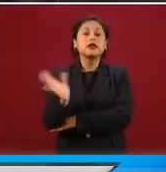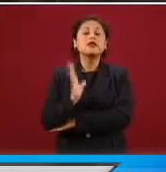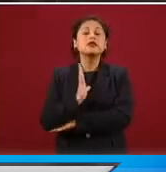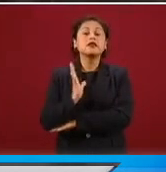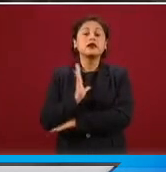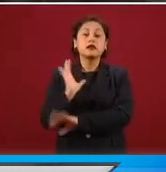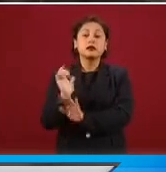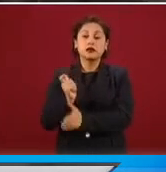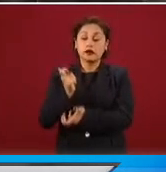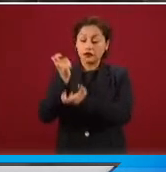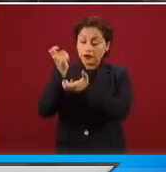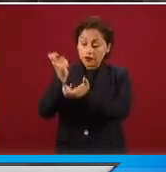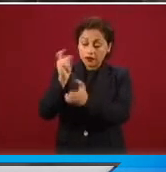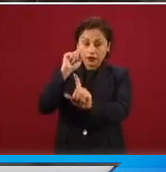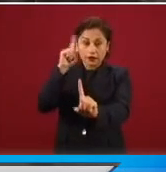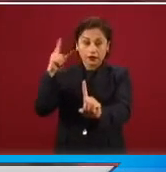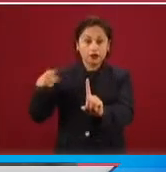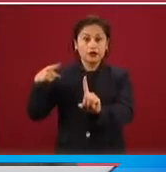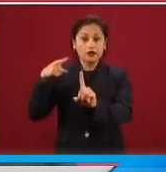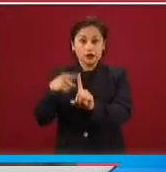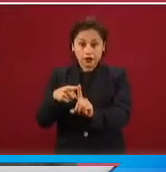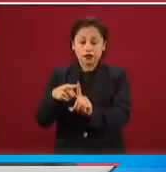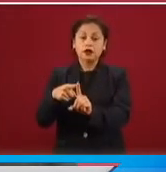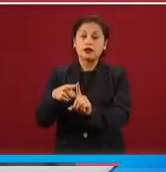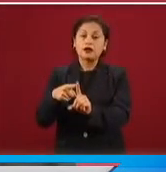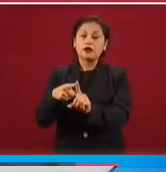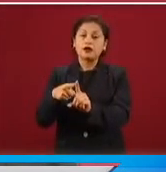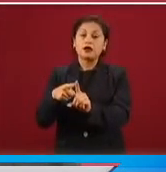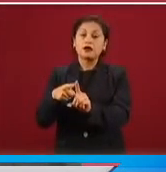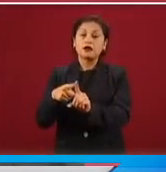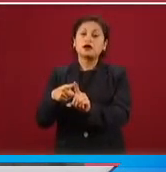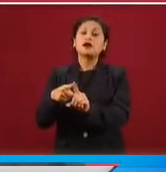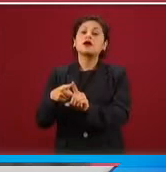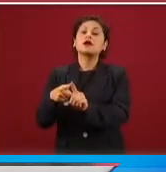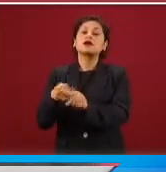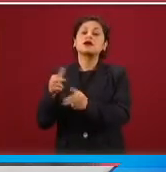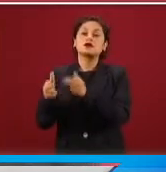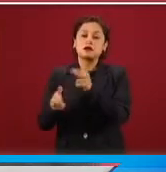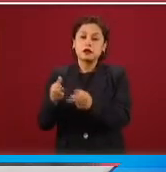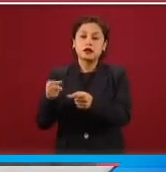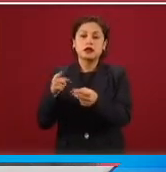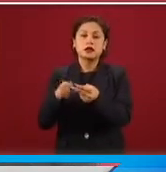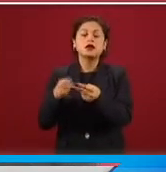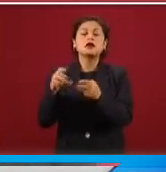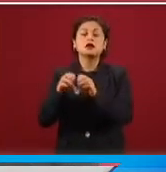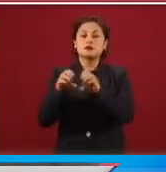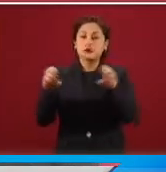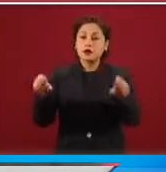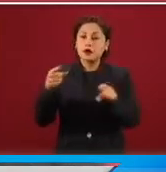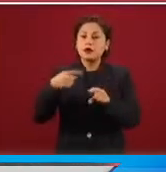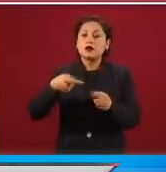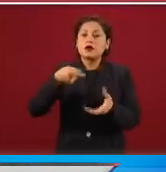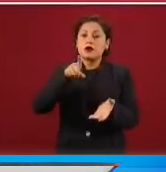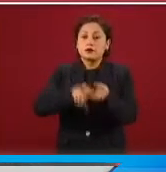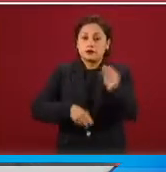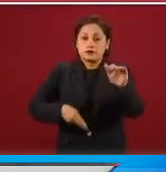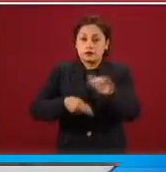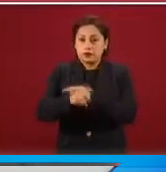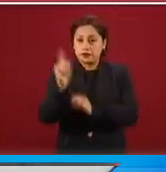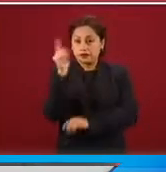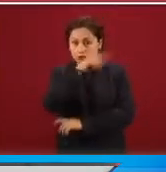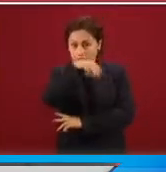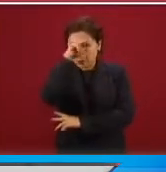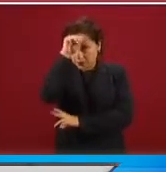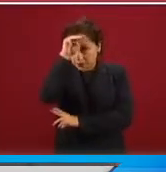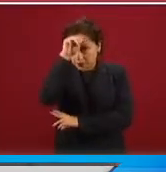del CIDE del 2018 acerca del repudio de la población y de las agresiones verbales. Lamenta lo ocurrido y subraya que no corresponde